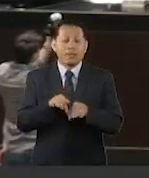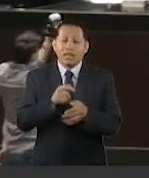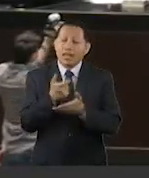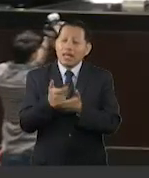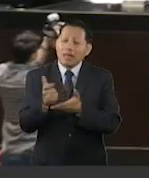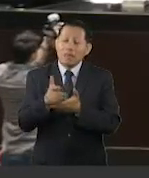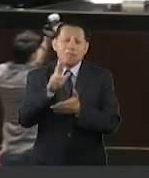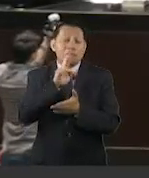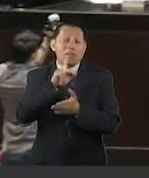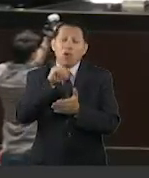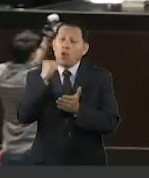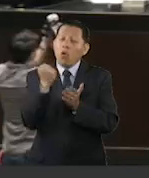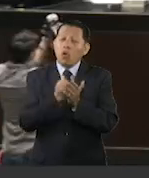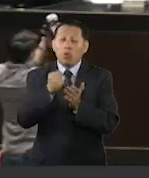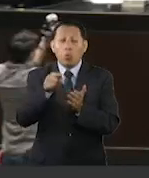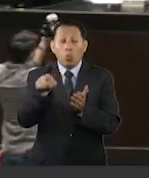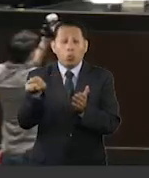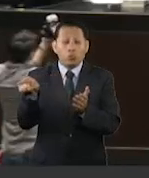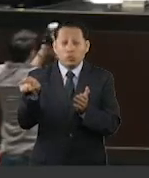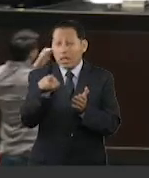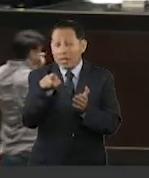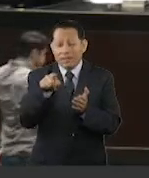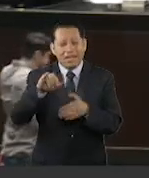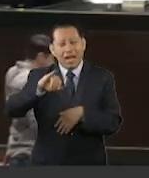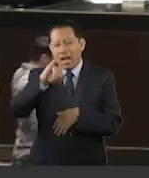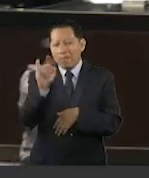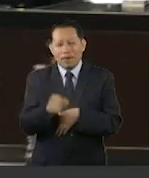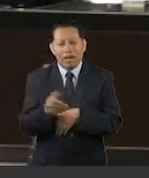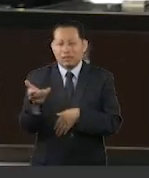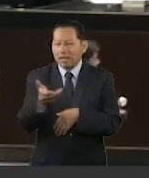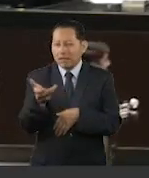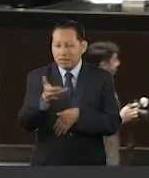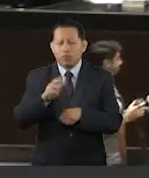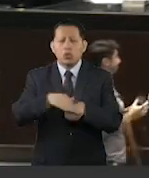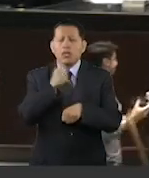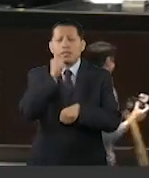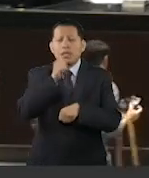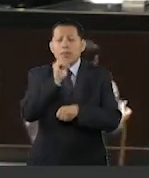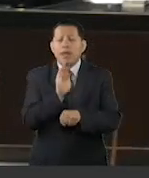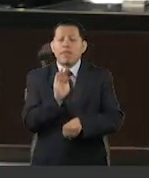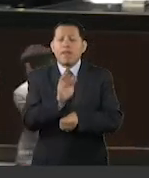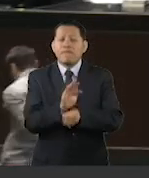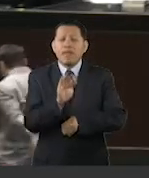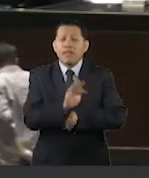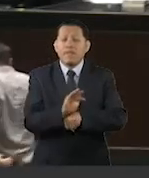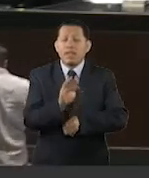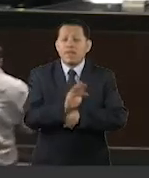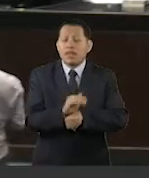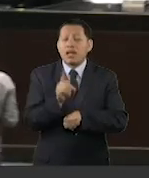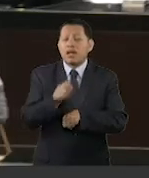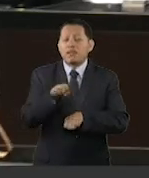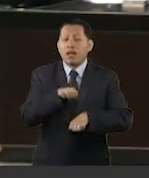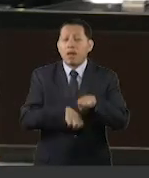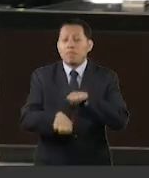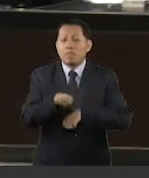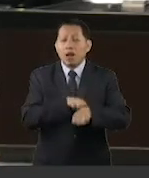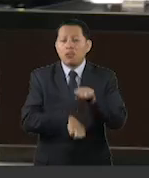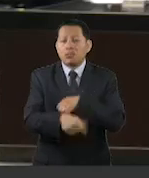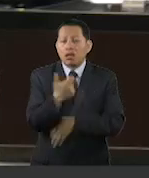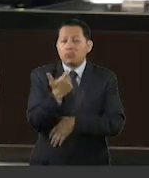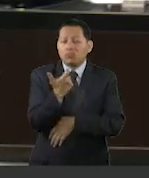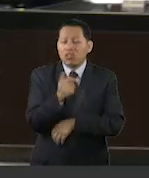que ustedes nunca hicieron porque siempre defendieron los bolsillos empresariales,